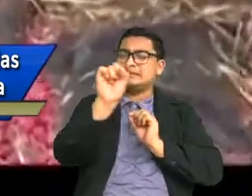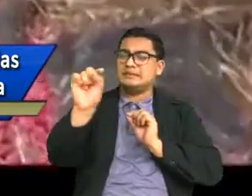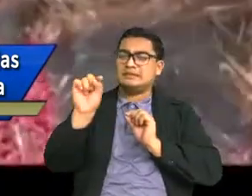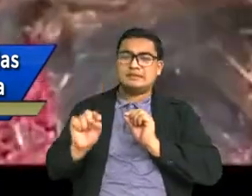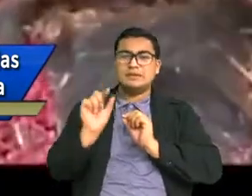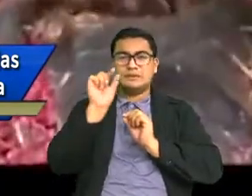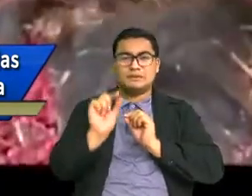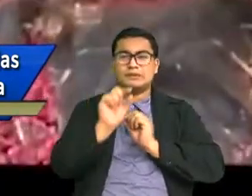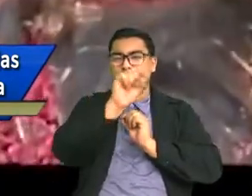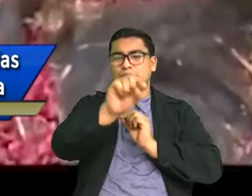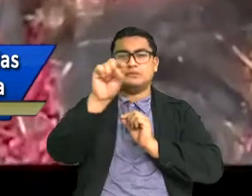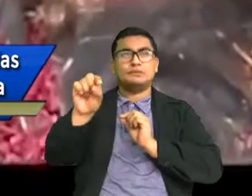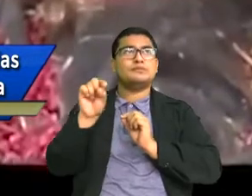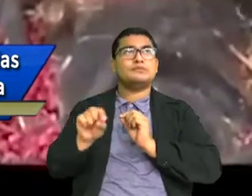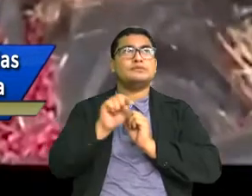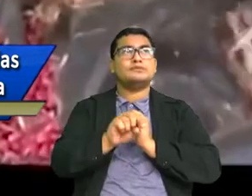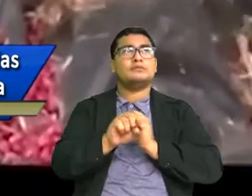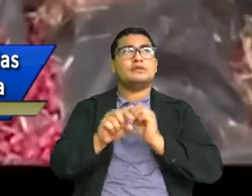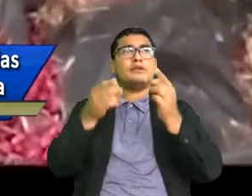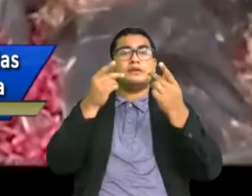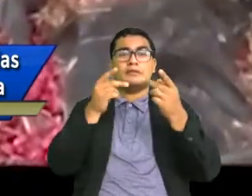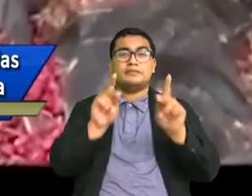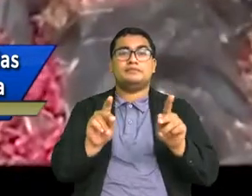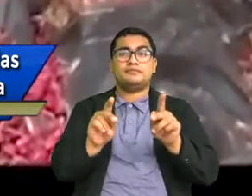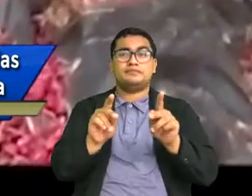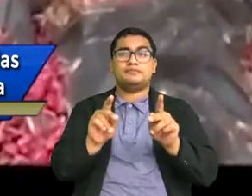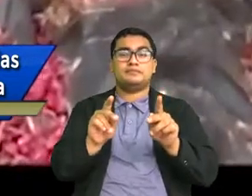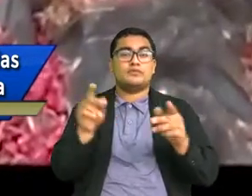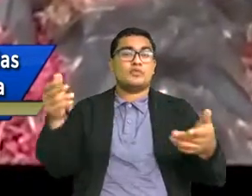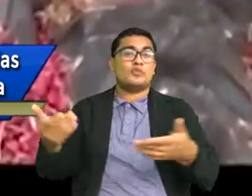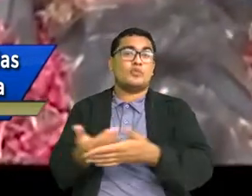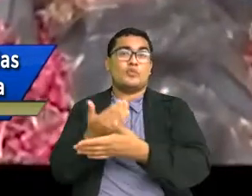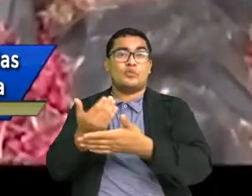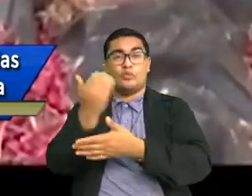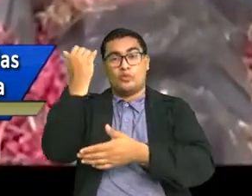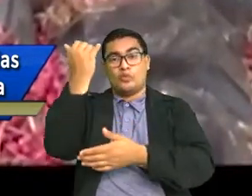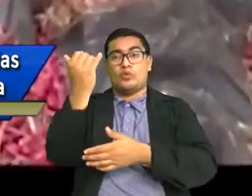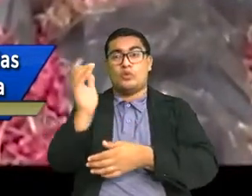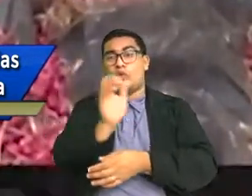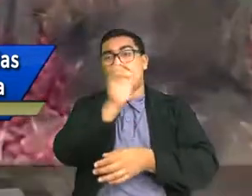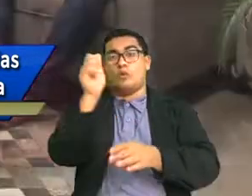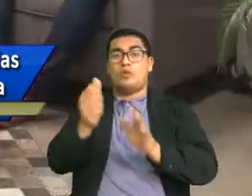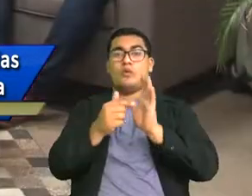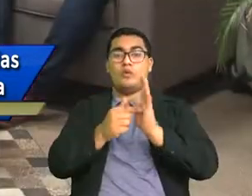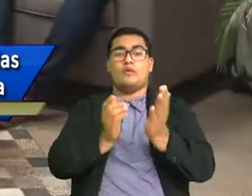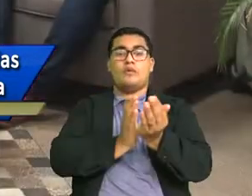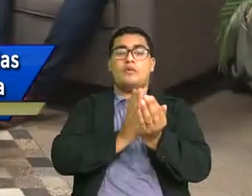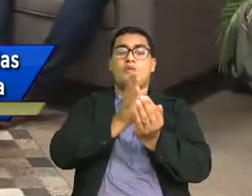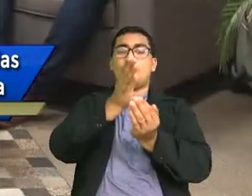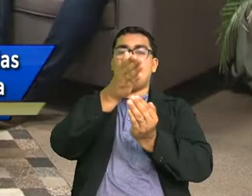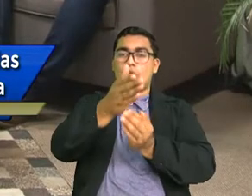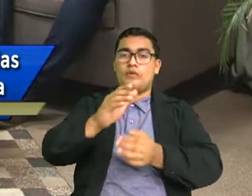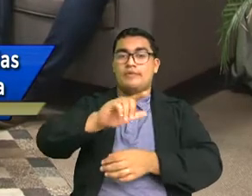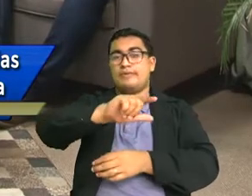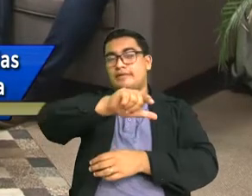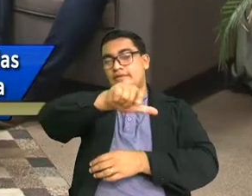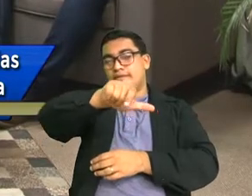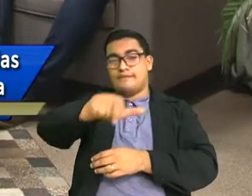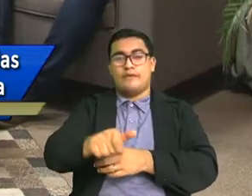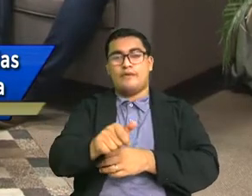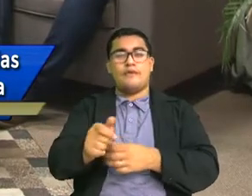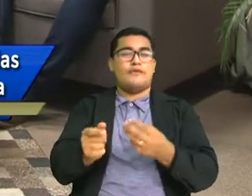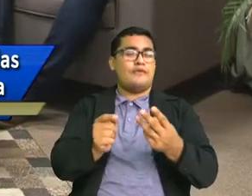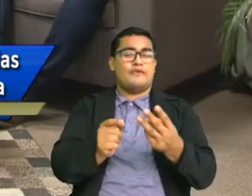sin embargo pues se vienen incrementando otros cultivos pues como ves el aguacate y los cítricos entonces tal vez en